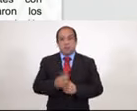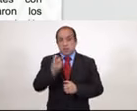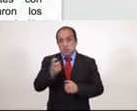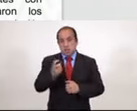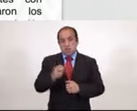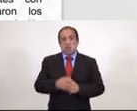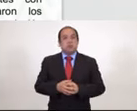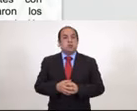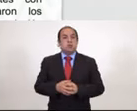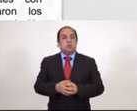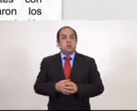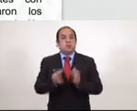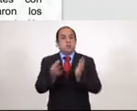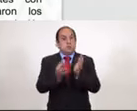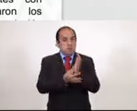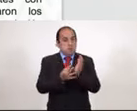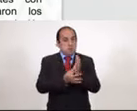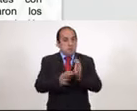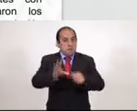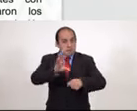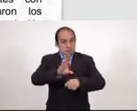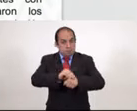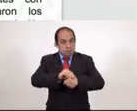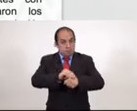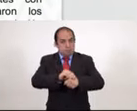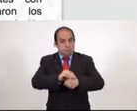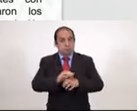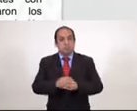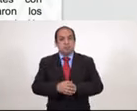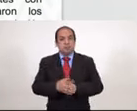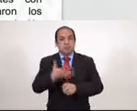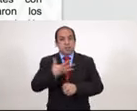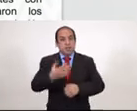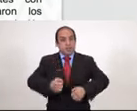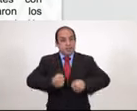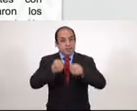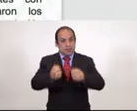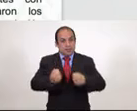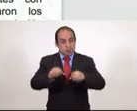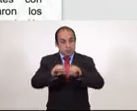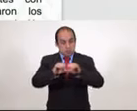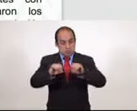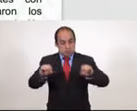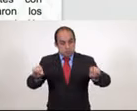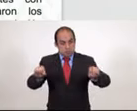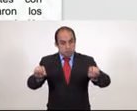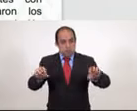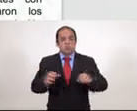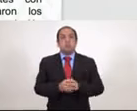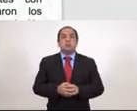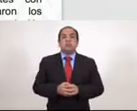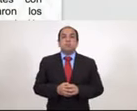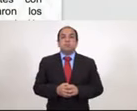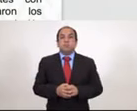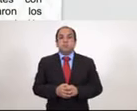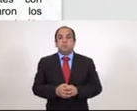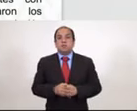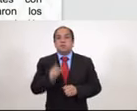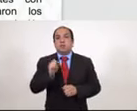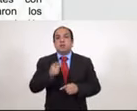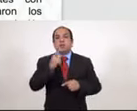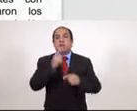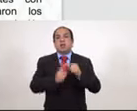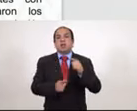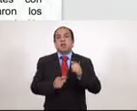metálica entonces nos permite recuperar la seguridad estructural del tubo, además de eliminar la presencia